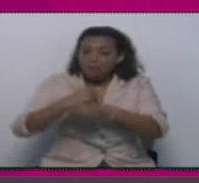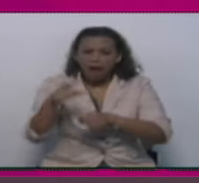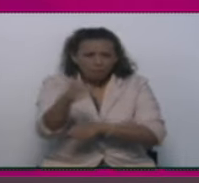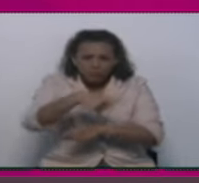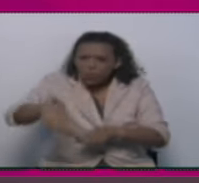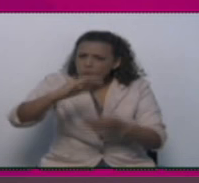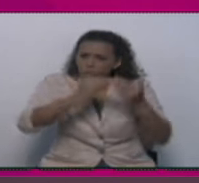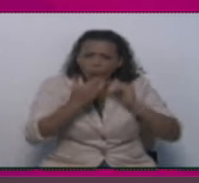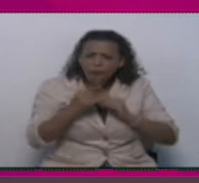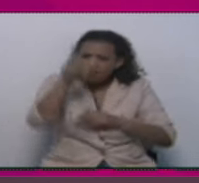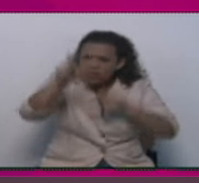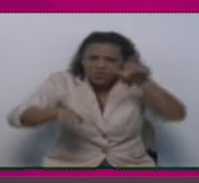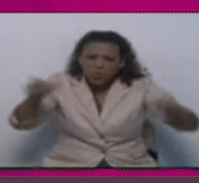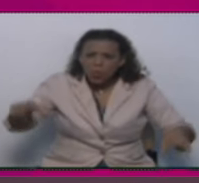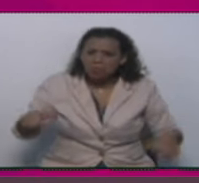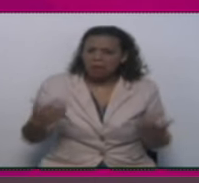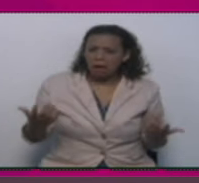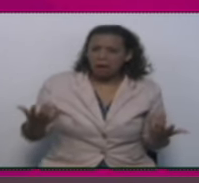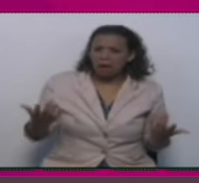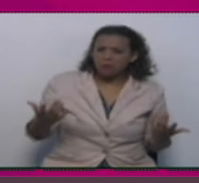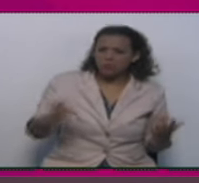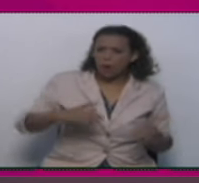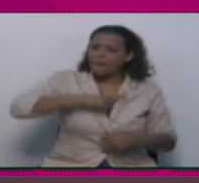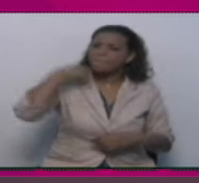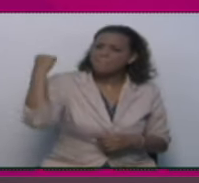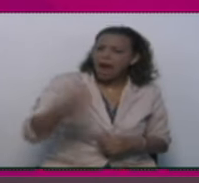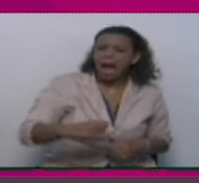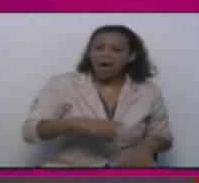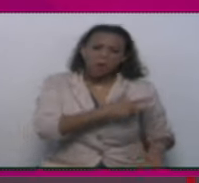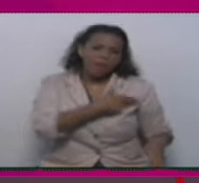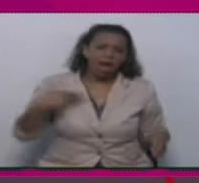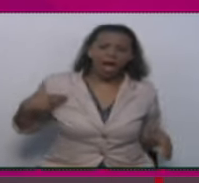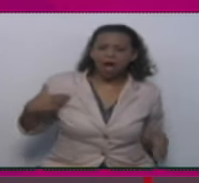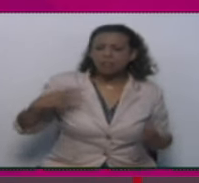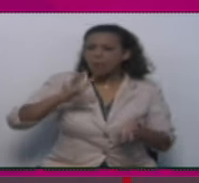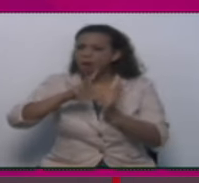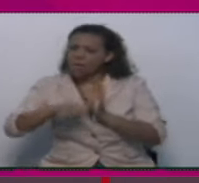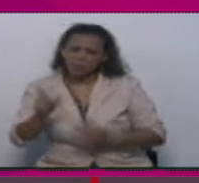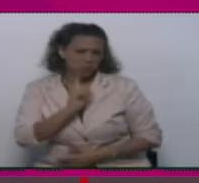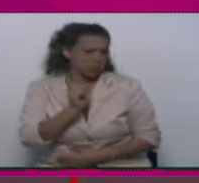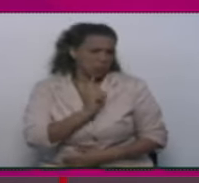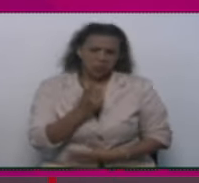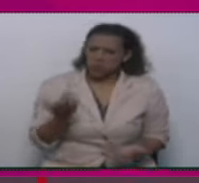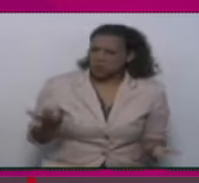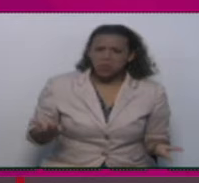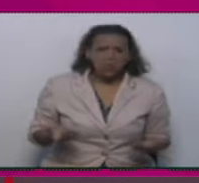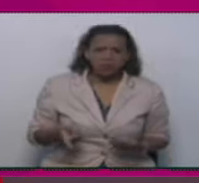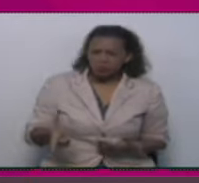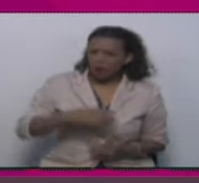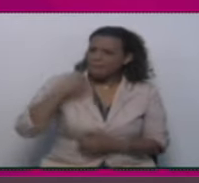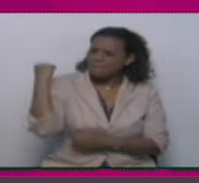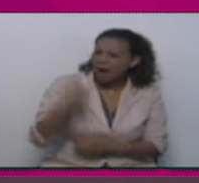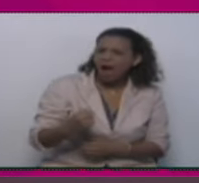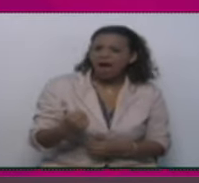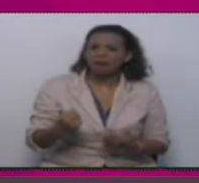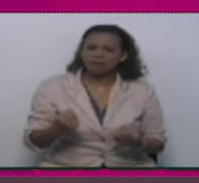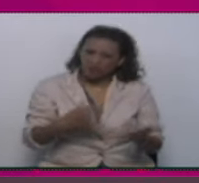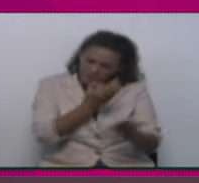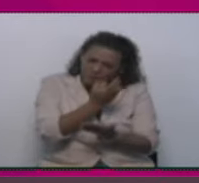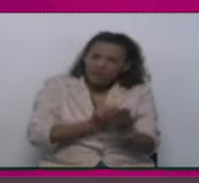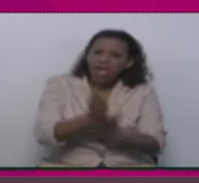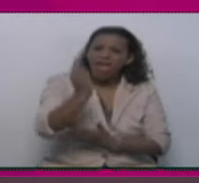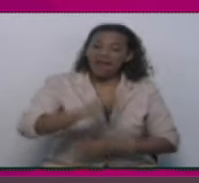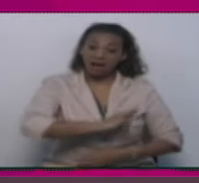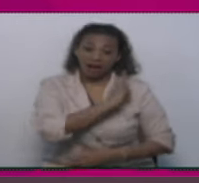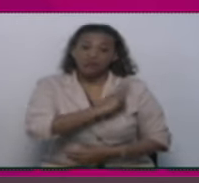la comunidad árabe un criminal, un asesino, un ladrón. Además son gente de fe, gente